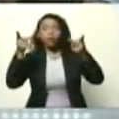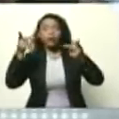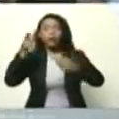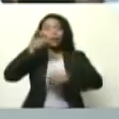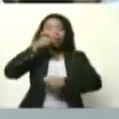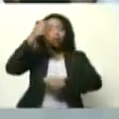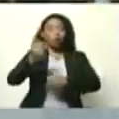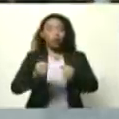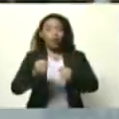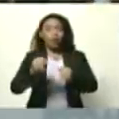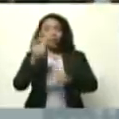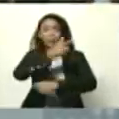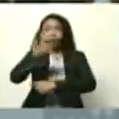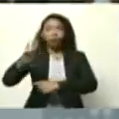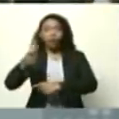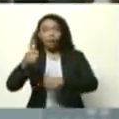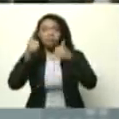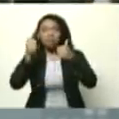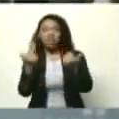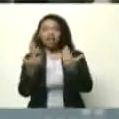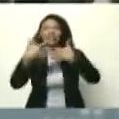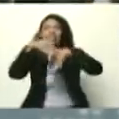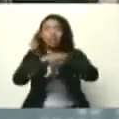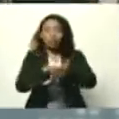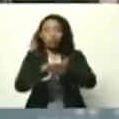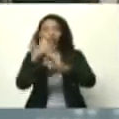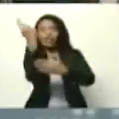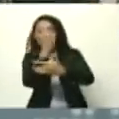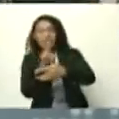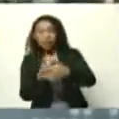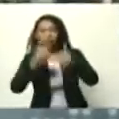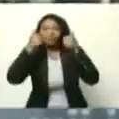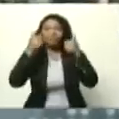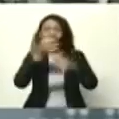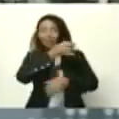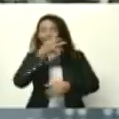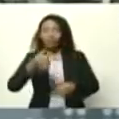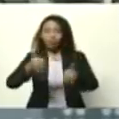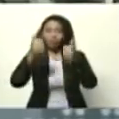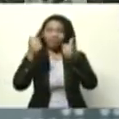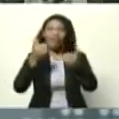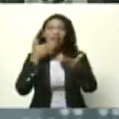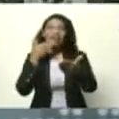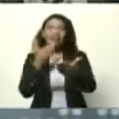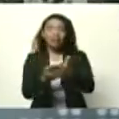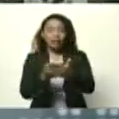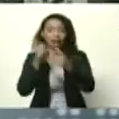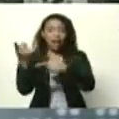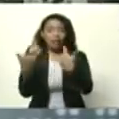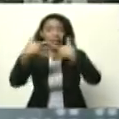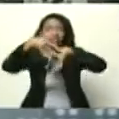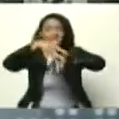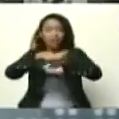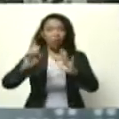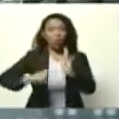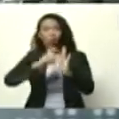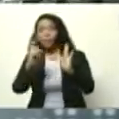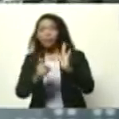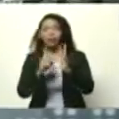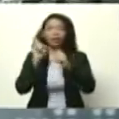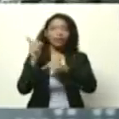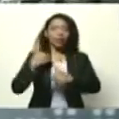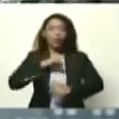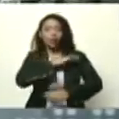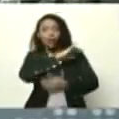que está muy bien articulada, muy bien diseñada, y que gracias a la integración también de